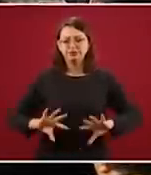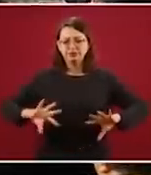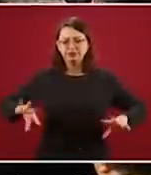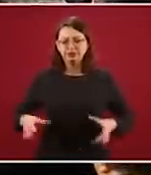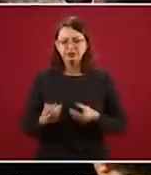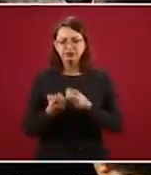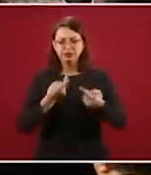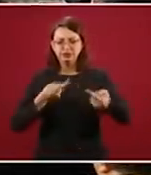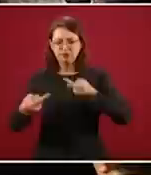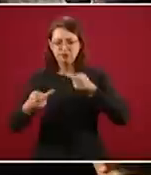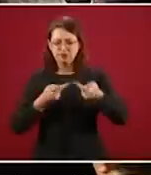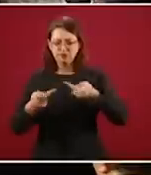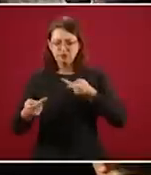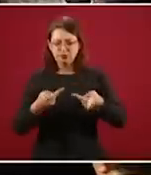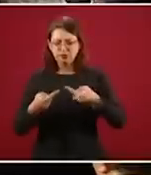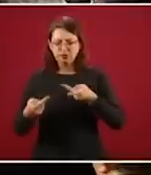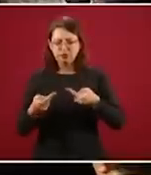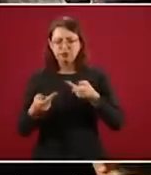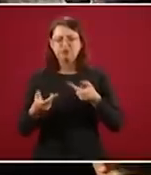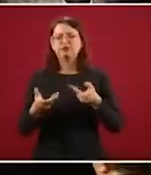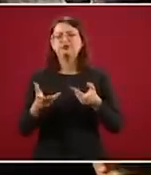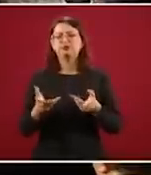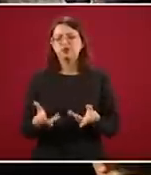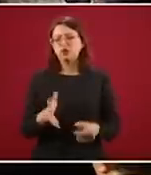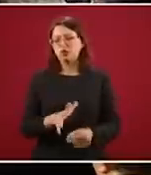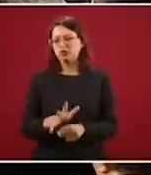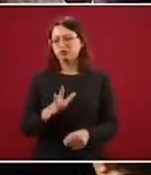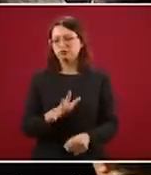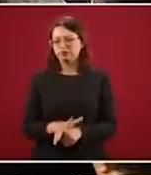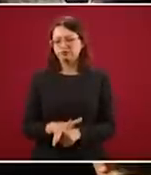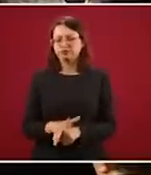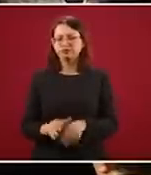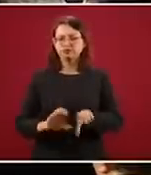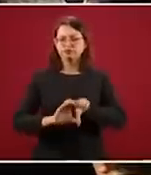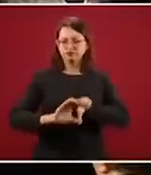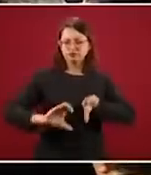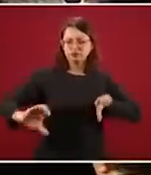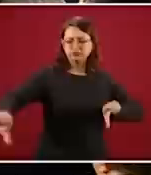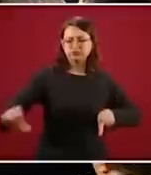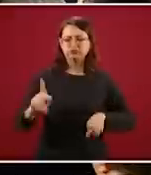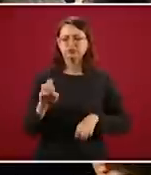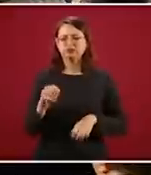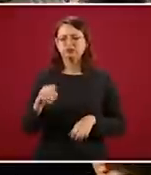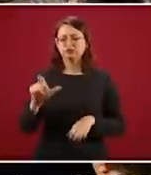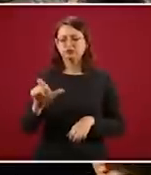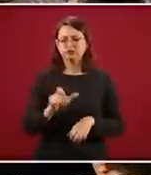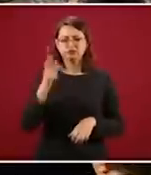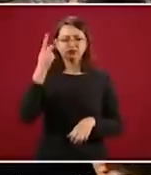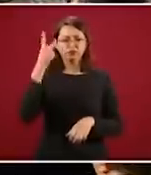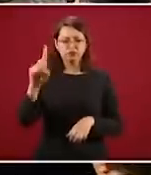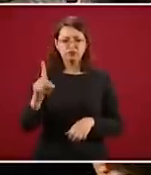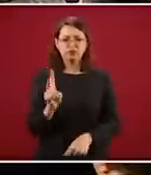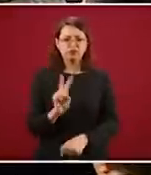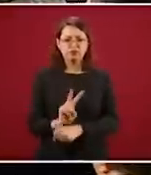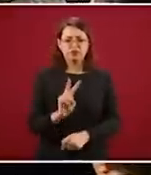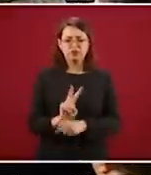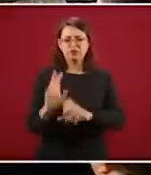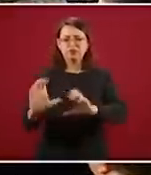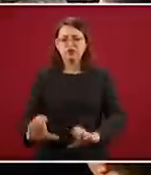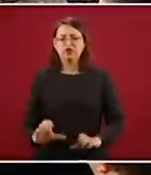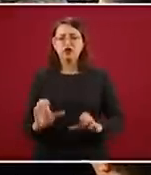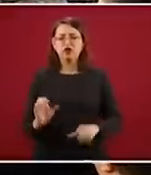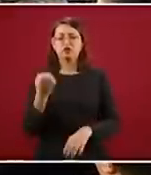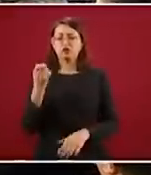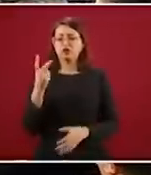está la seguridad a la red de ductos de Pemex. En enero de 2019 hubo un despliegue